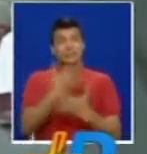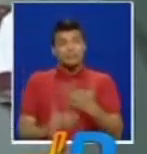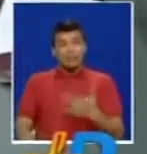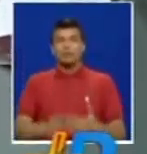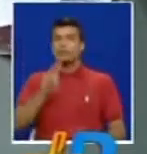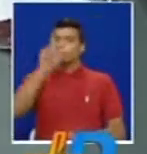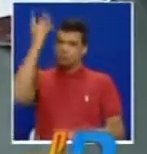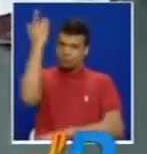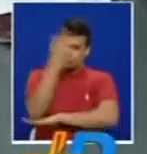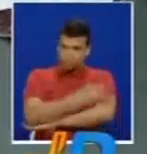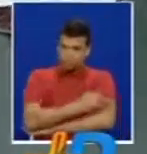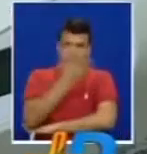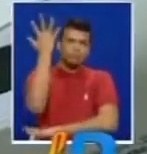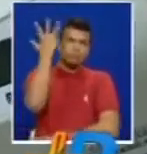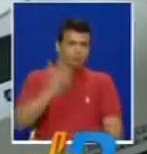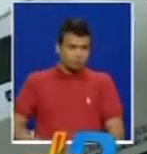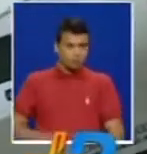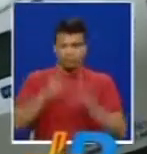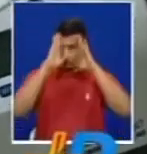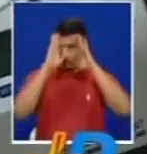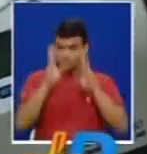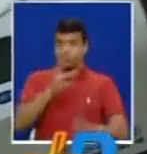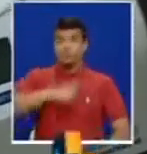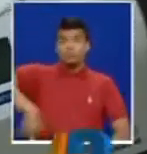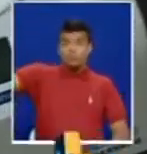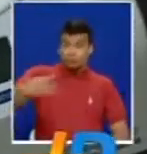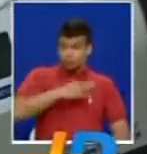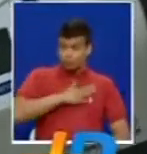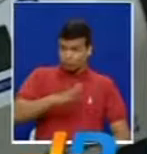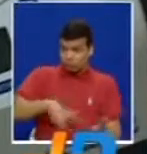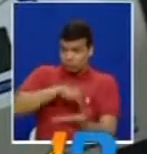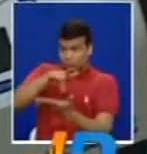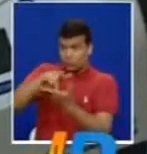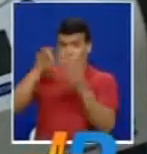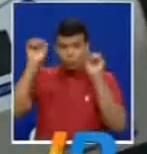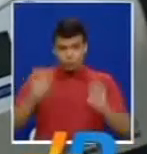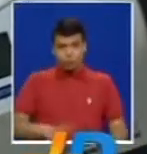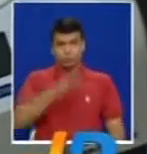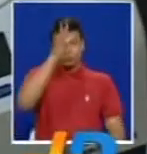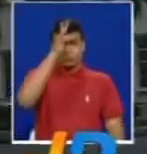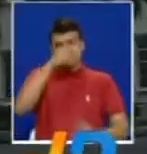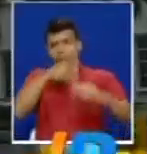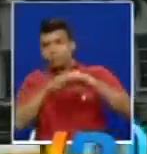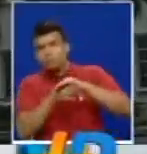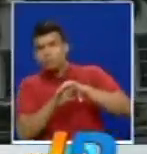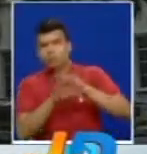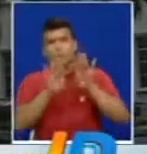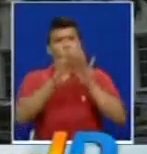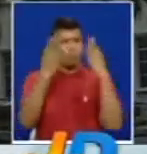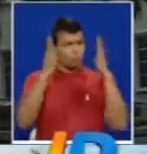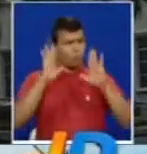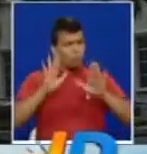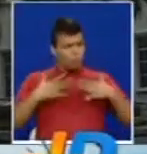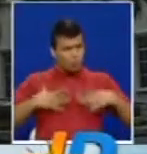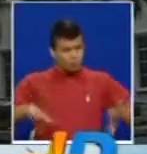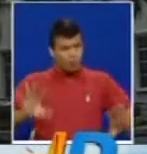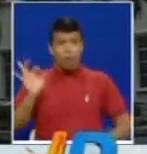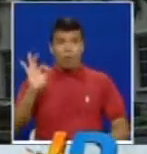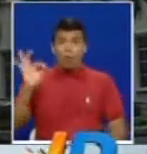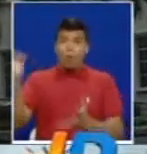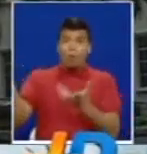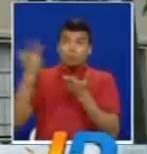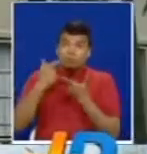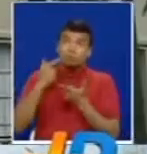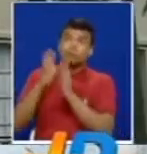las 24 horas todos los días. Quienes quieran donar sangre se pueden acercar al hospital e ingresar por cualquiera de sus puertas o solicitar información